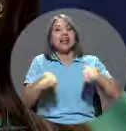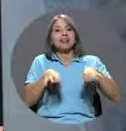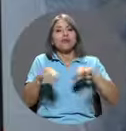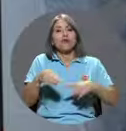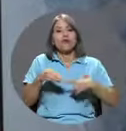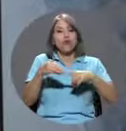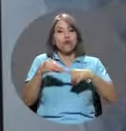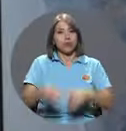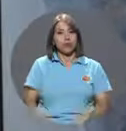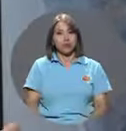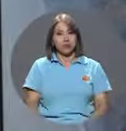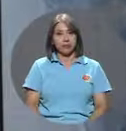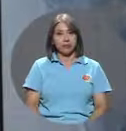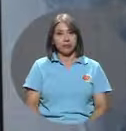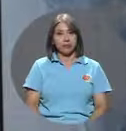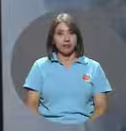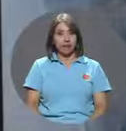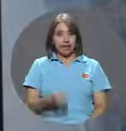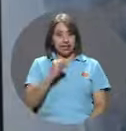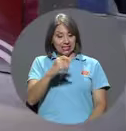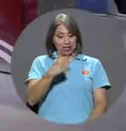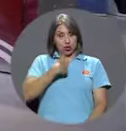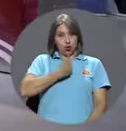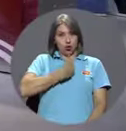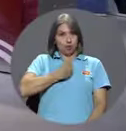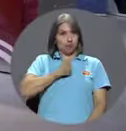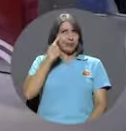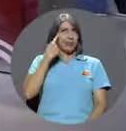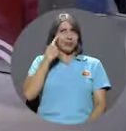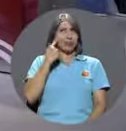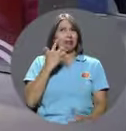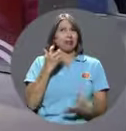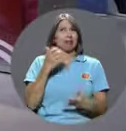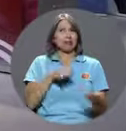¿Cuál es la acción fundamental en este sentido? Si soy yo,